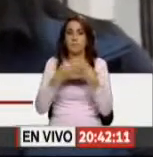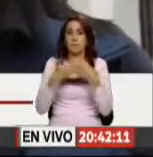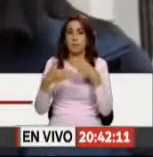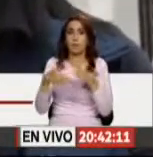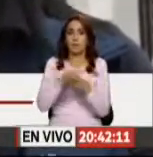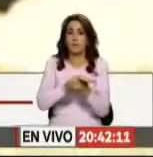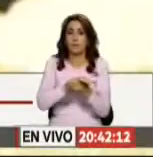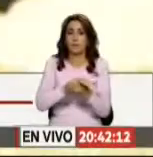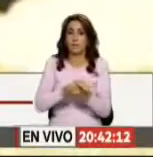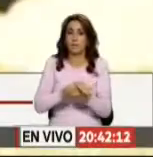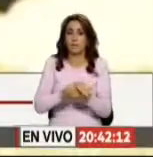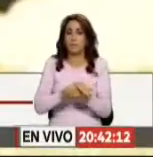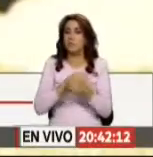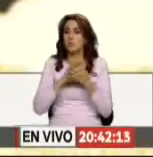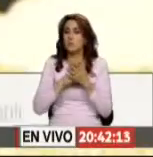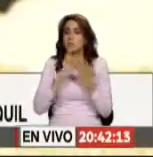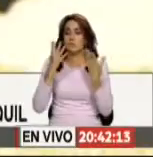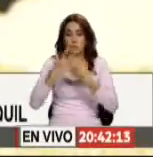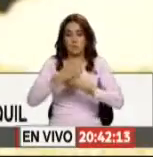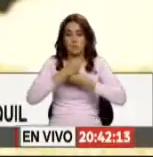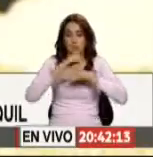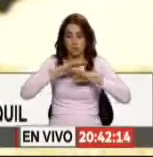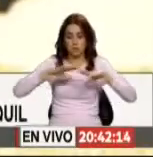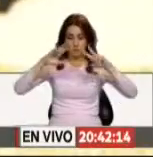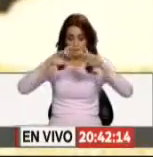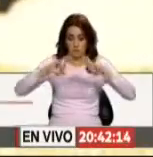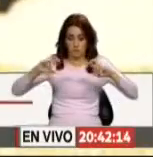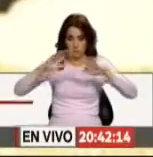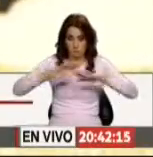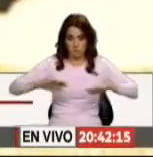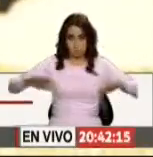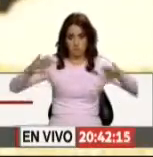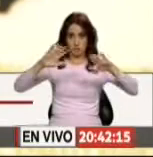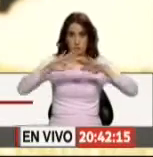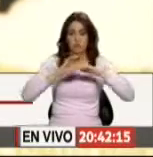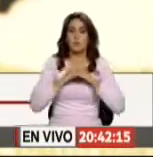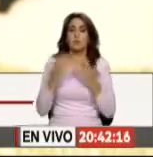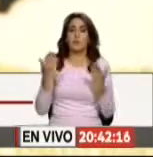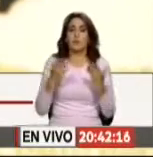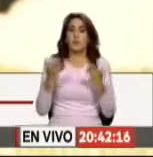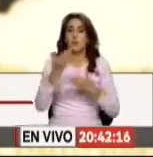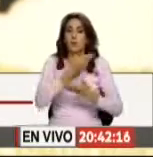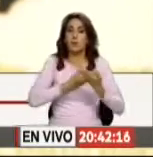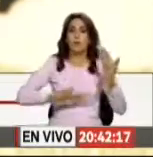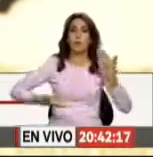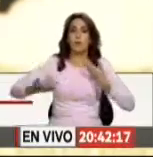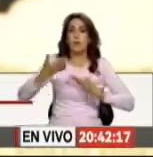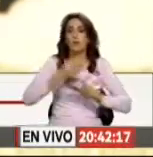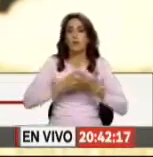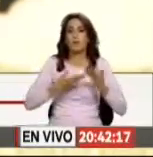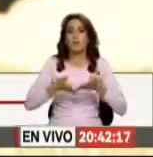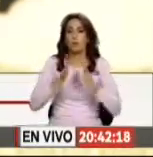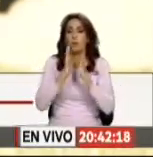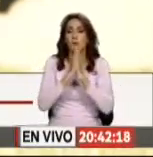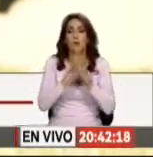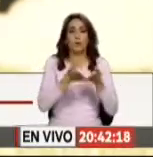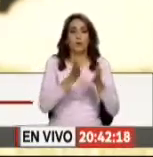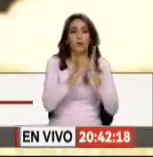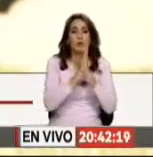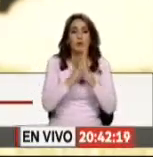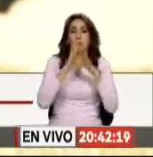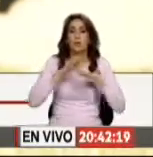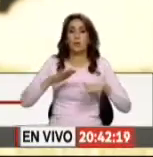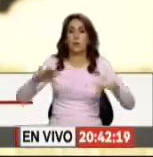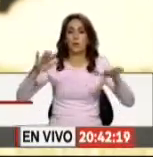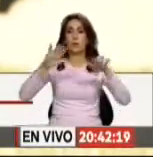en nutrición. Ellas están dispuestas a colaborar con nosotros en lo que nosotros solicitemos, en lo que nosotros les